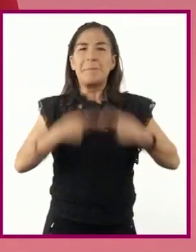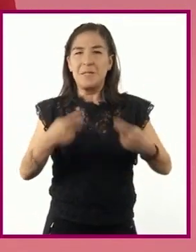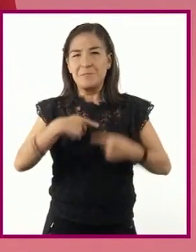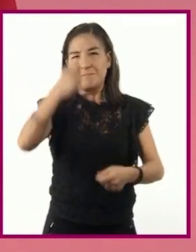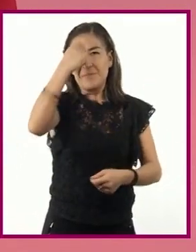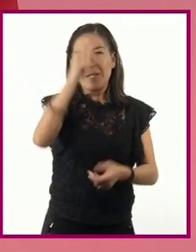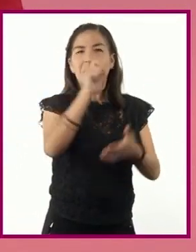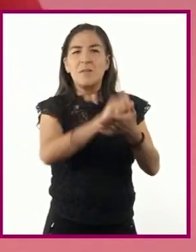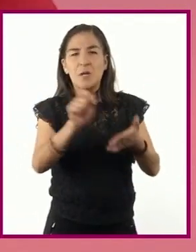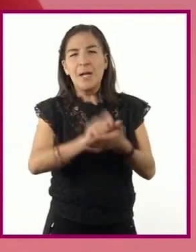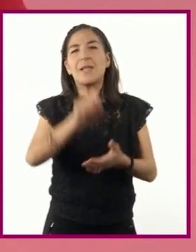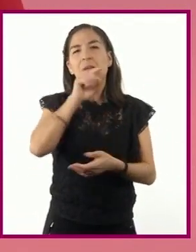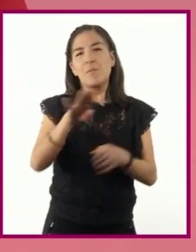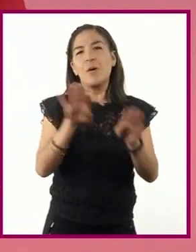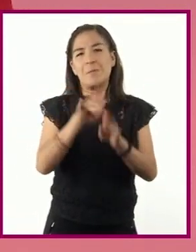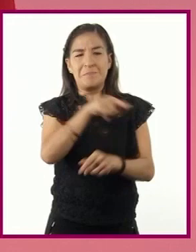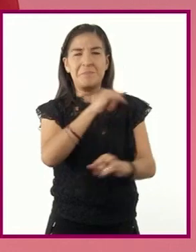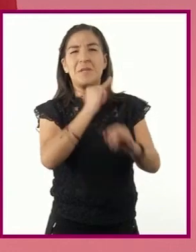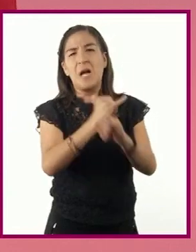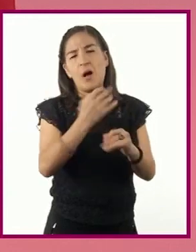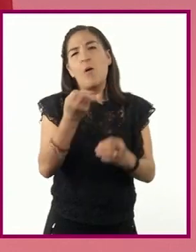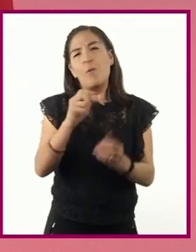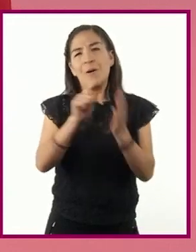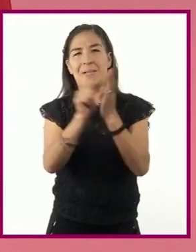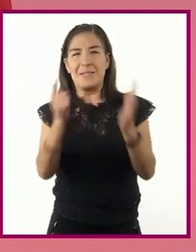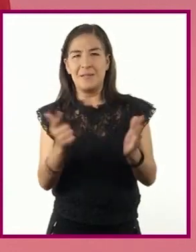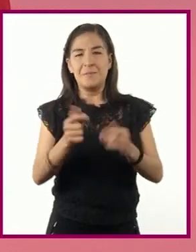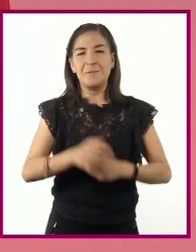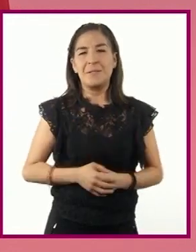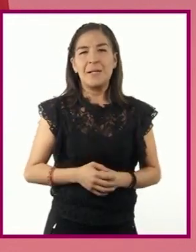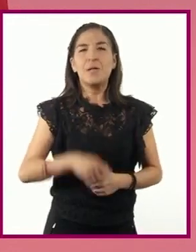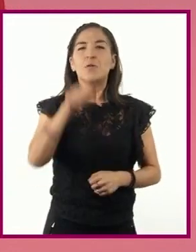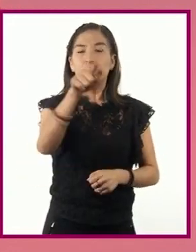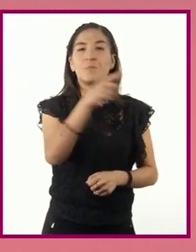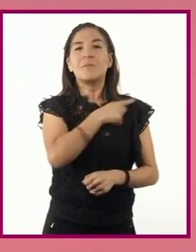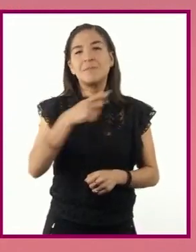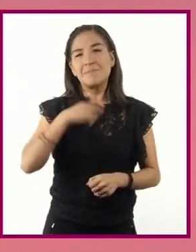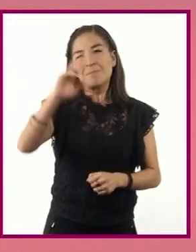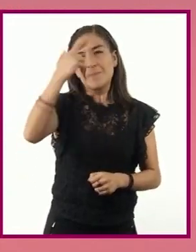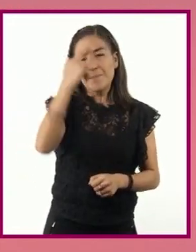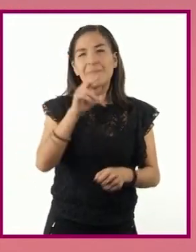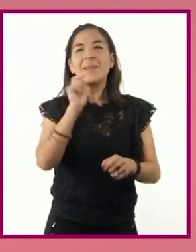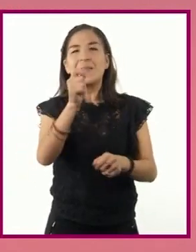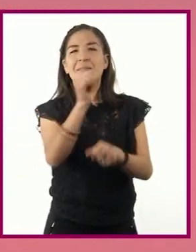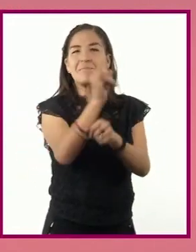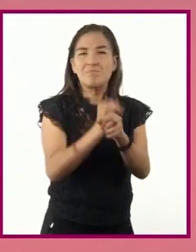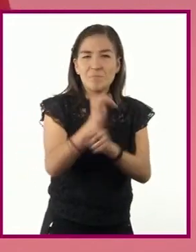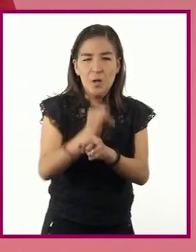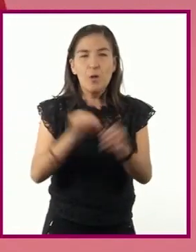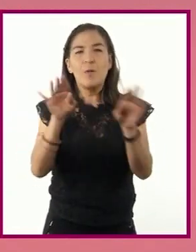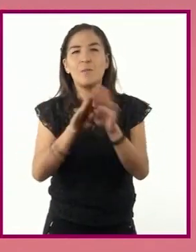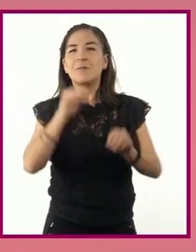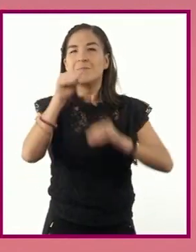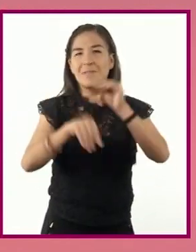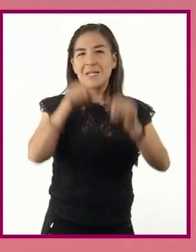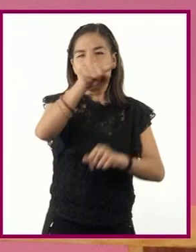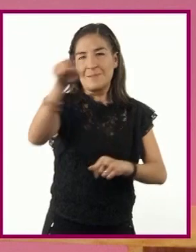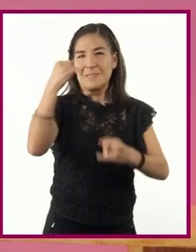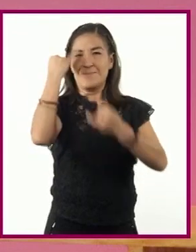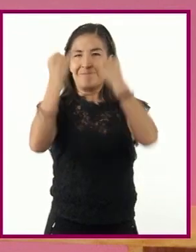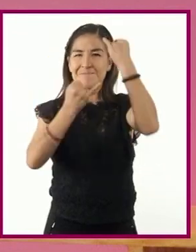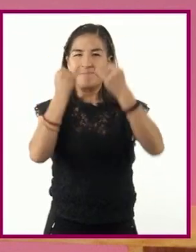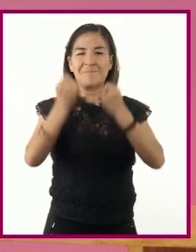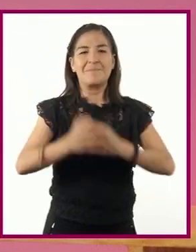otros libros o soportes electrónicos. Recuerden que lo importante es la exploración y el desarrollo de su